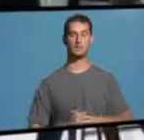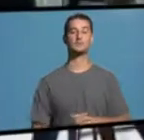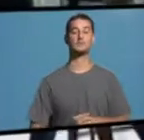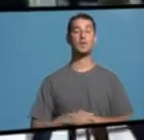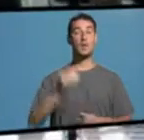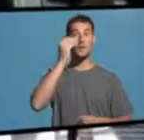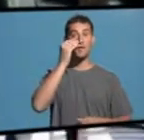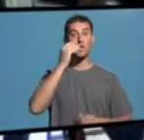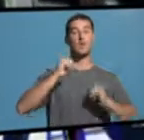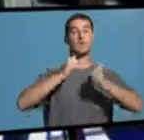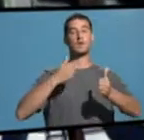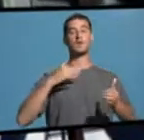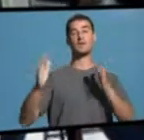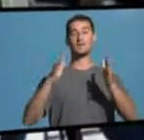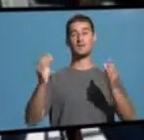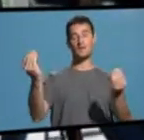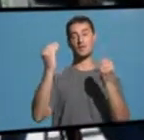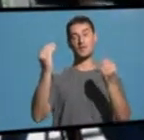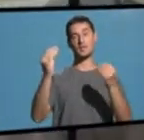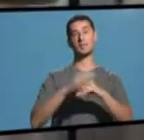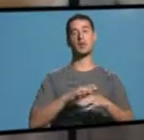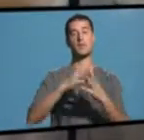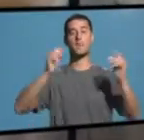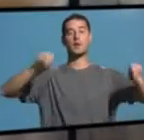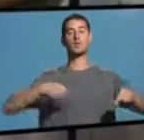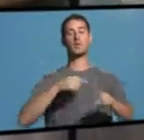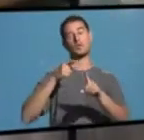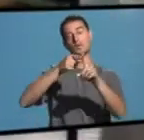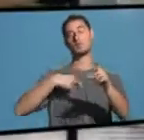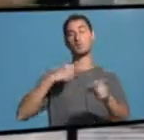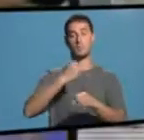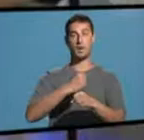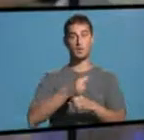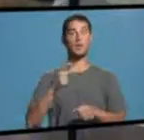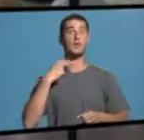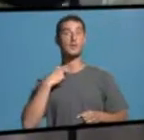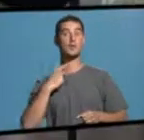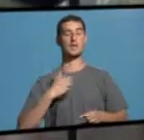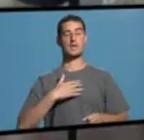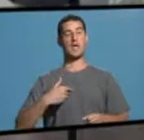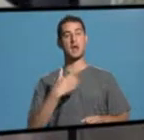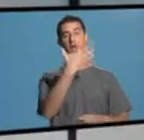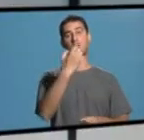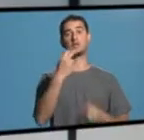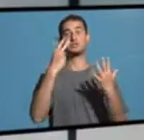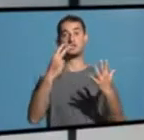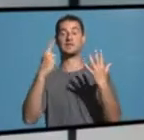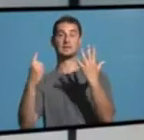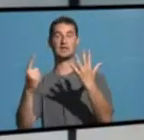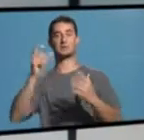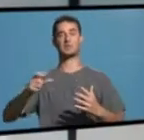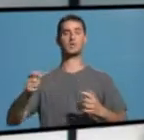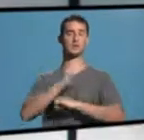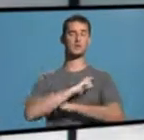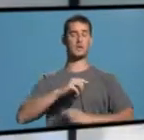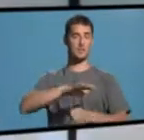En Monforte comezou a fase formativa do Pacto Provincial polo Emprego, co que a Diputación procura a inserción laboral de 576 desempregados da